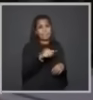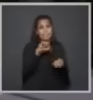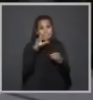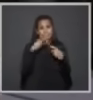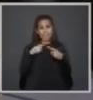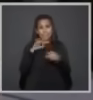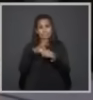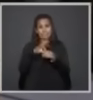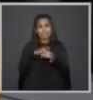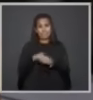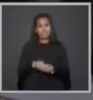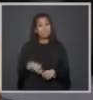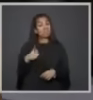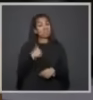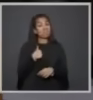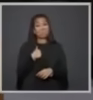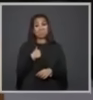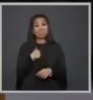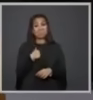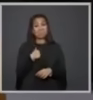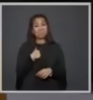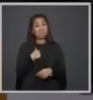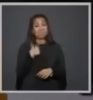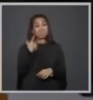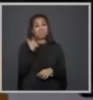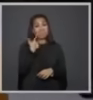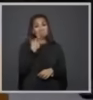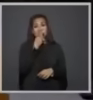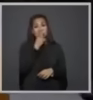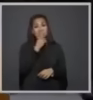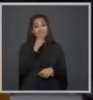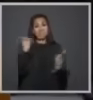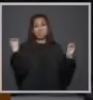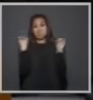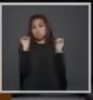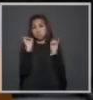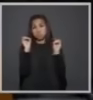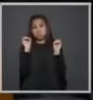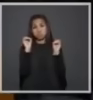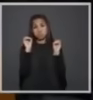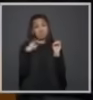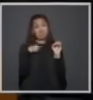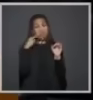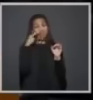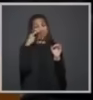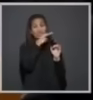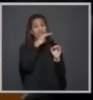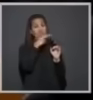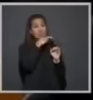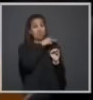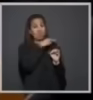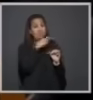Pues no veo cualidades, la verdad. No ven ninguna cualidad de ninguno.